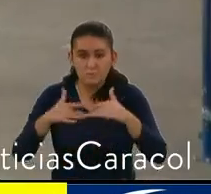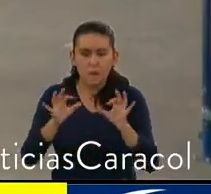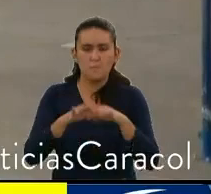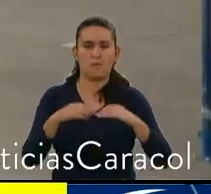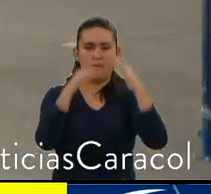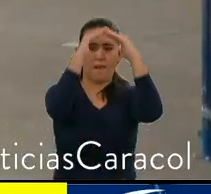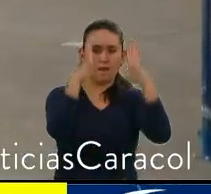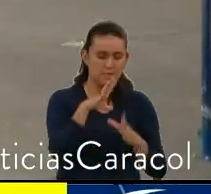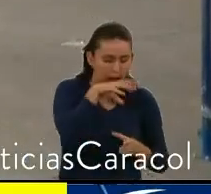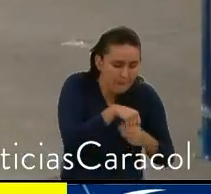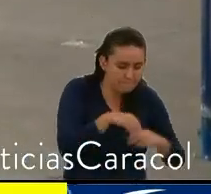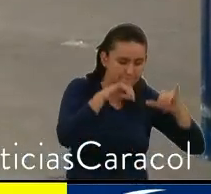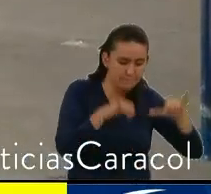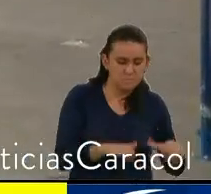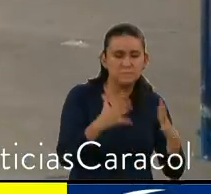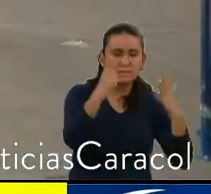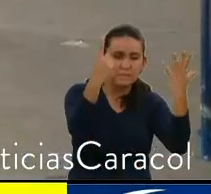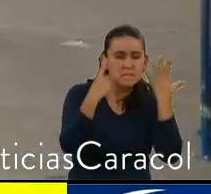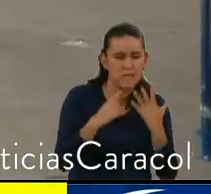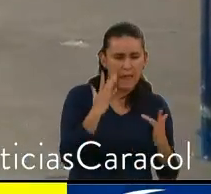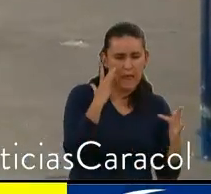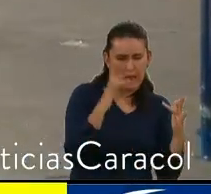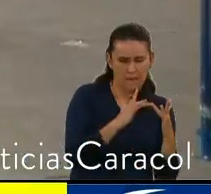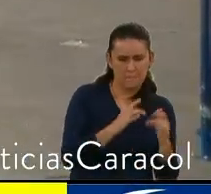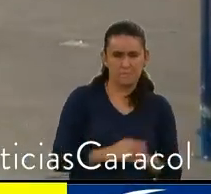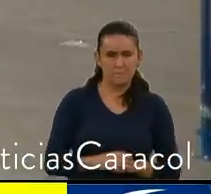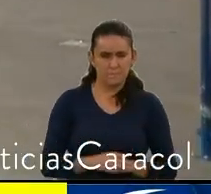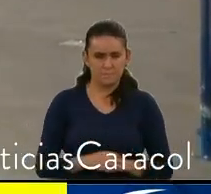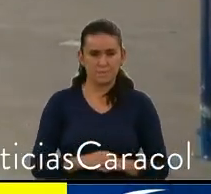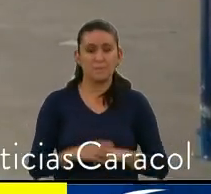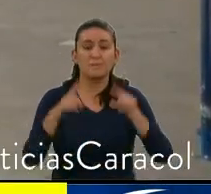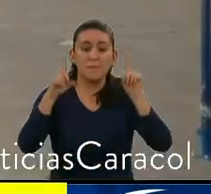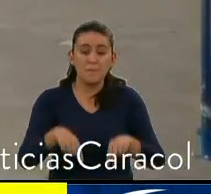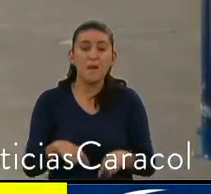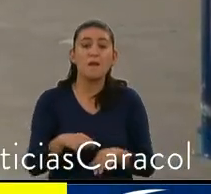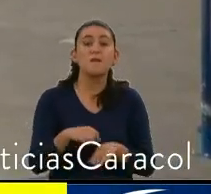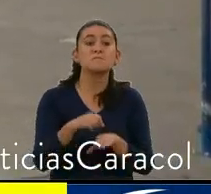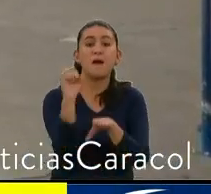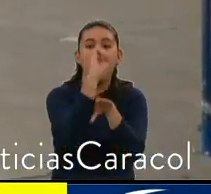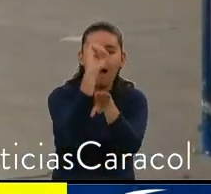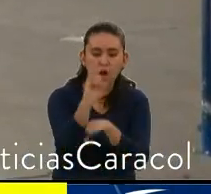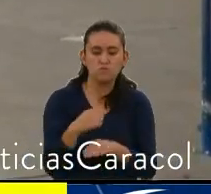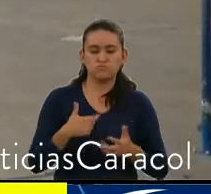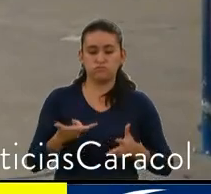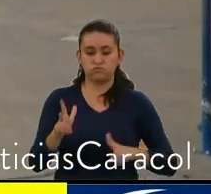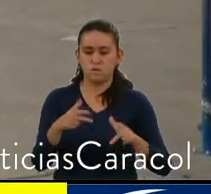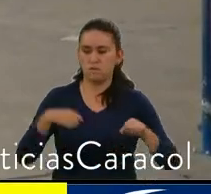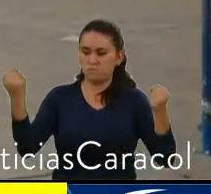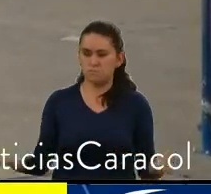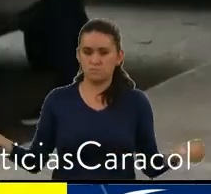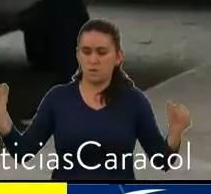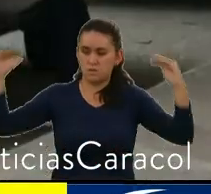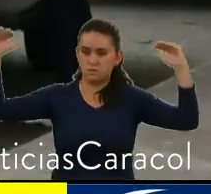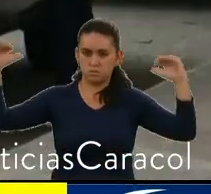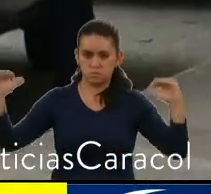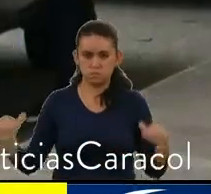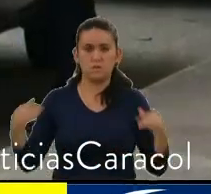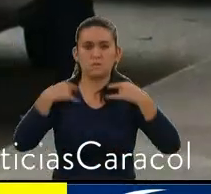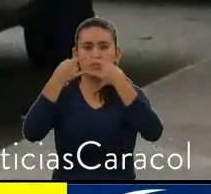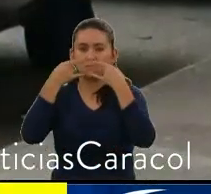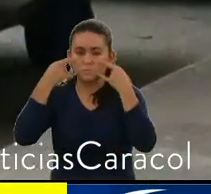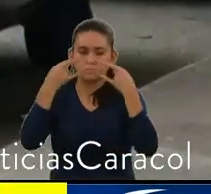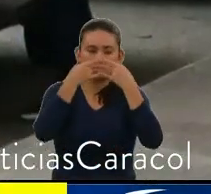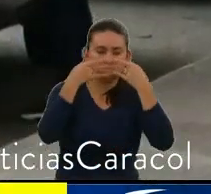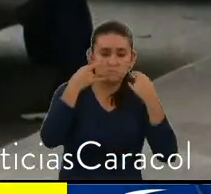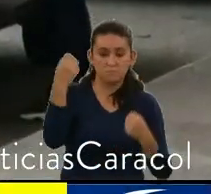una medida adecuada, pero también en los carros es muy importante que mantengan las ventanas abiertas, que utilicen tapabocas. Si